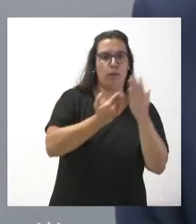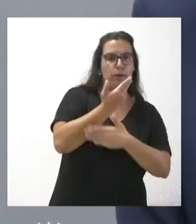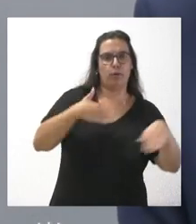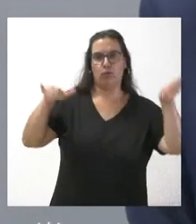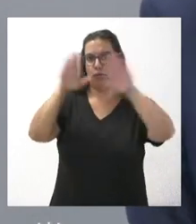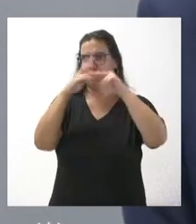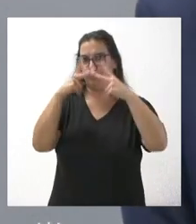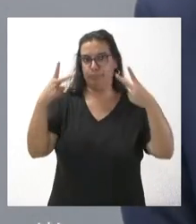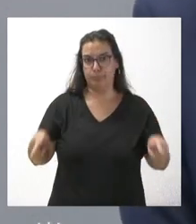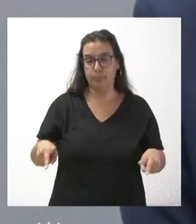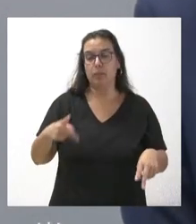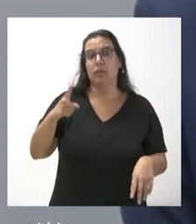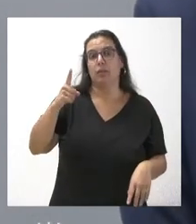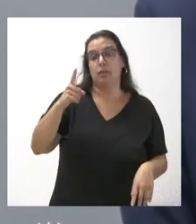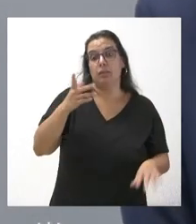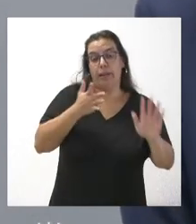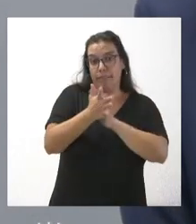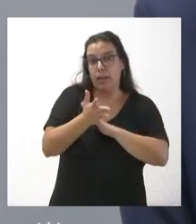nocturnas, y el incremento que puede suponer